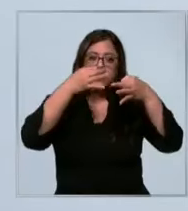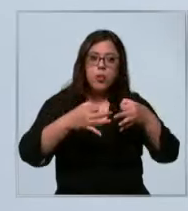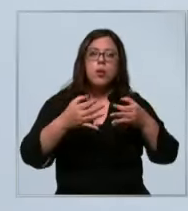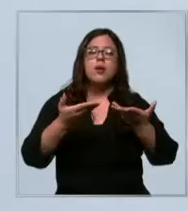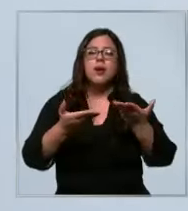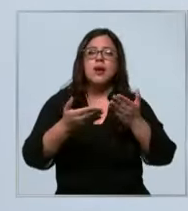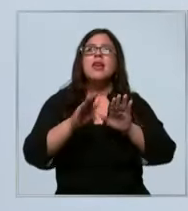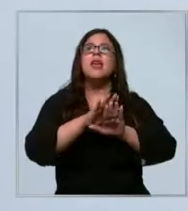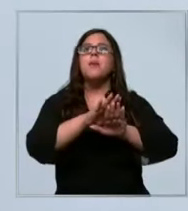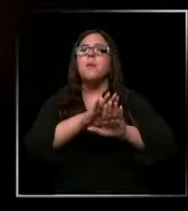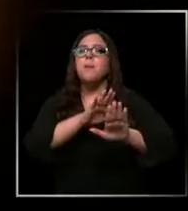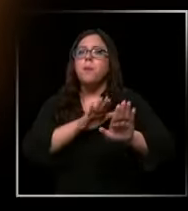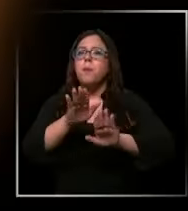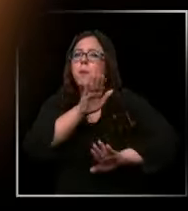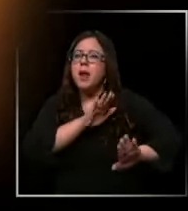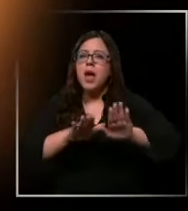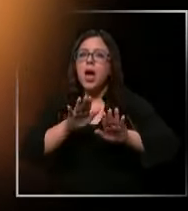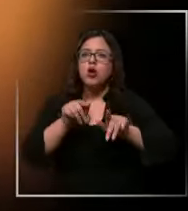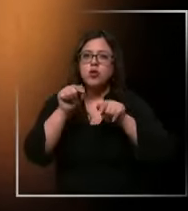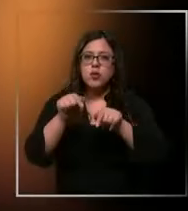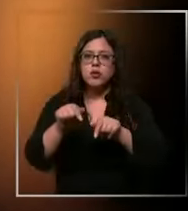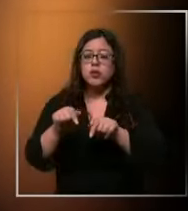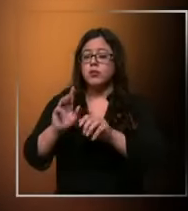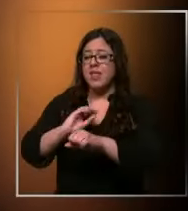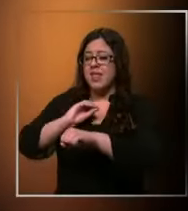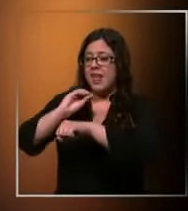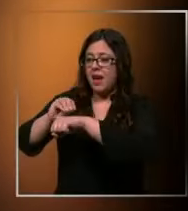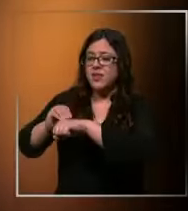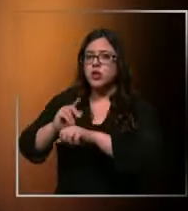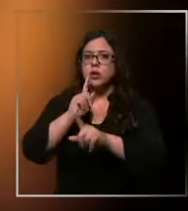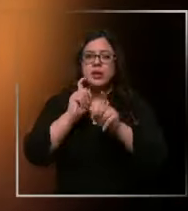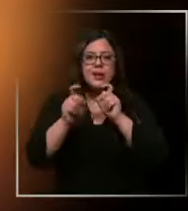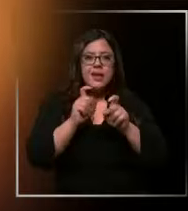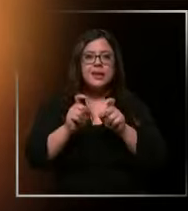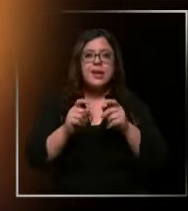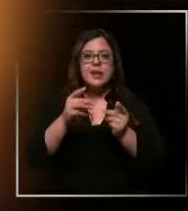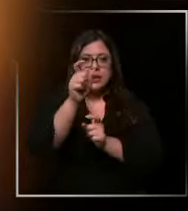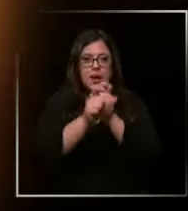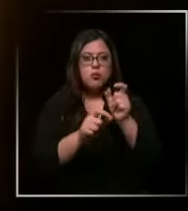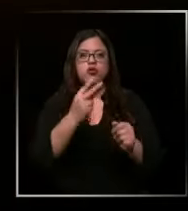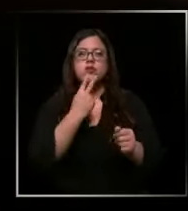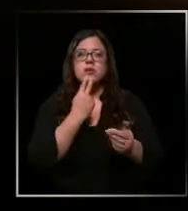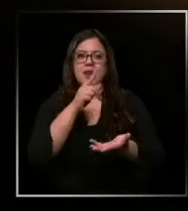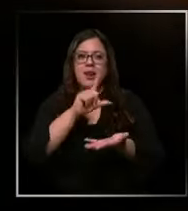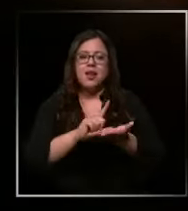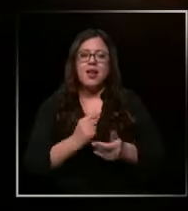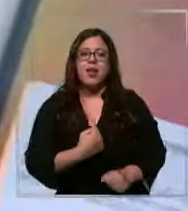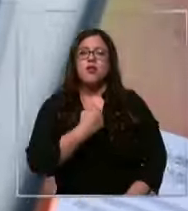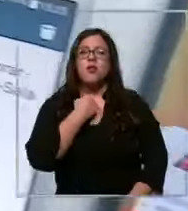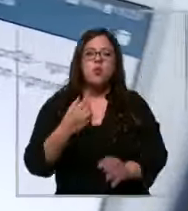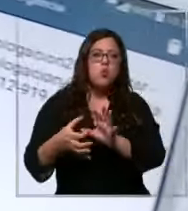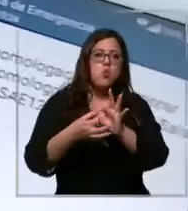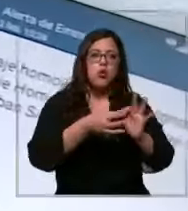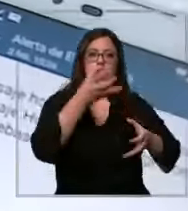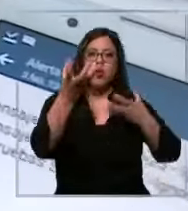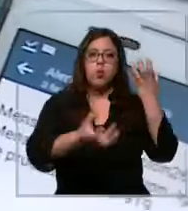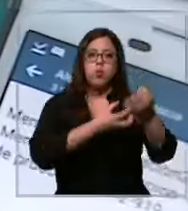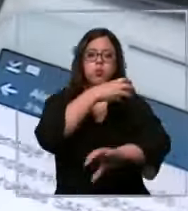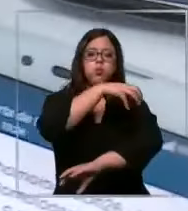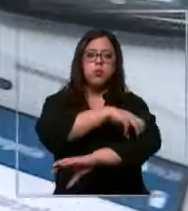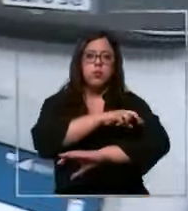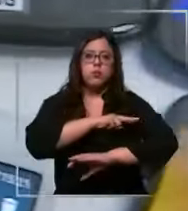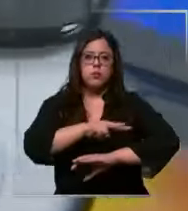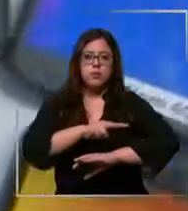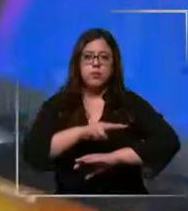precaución ante este tipo de evento. Alerta que ha sido objeto de críticas por parte de los habitantes de las zonas afectadas por incendios en la región de